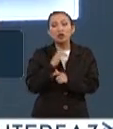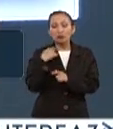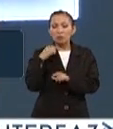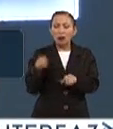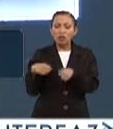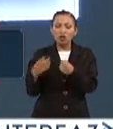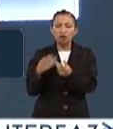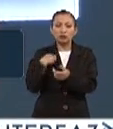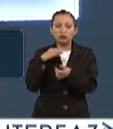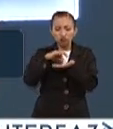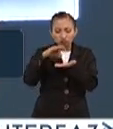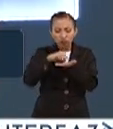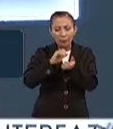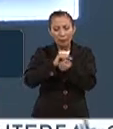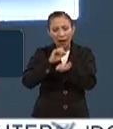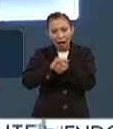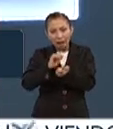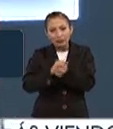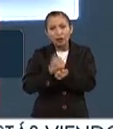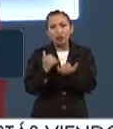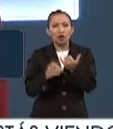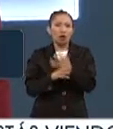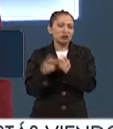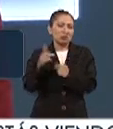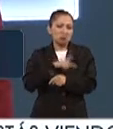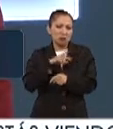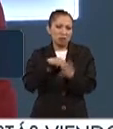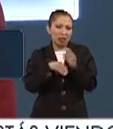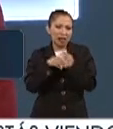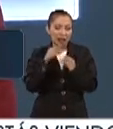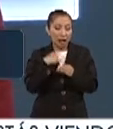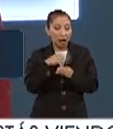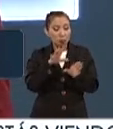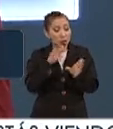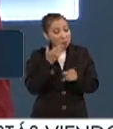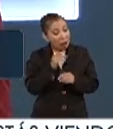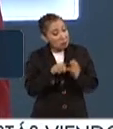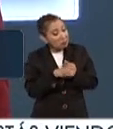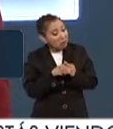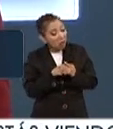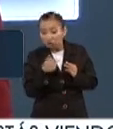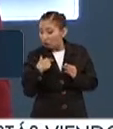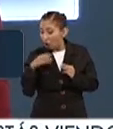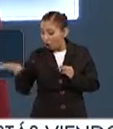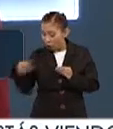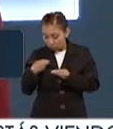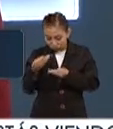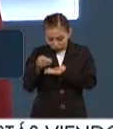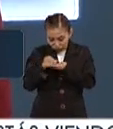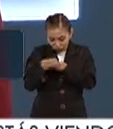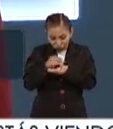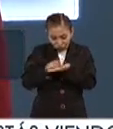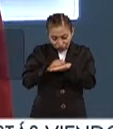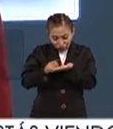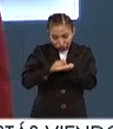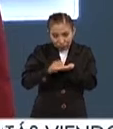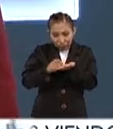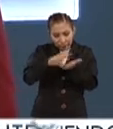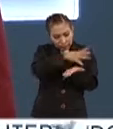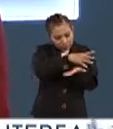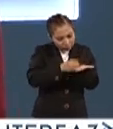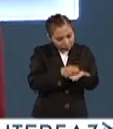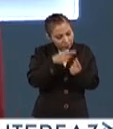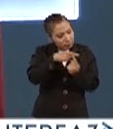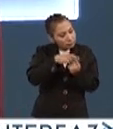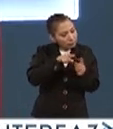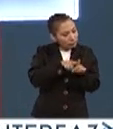más me daban los palitos, plastilina, cosas de mi edad. Y yo, como no me daban material, entonces yo agarré una servilleta y una crayola y empecé a copiar la